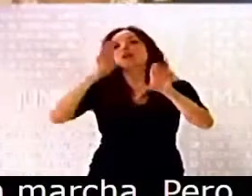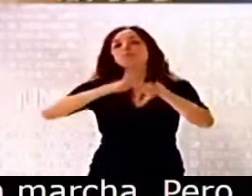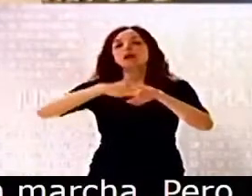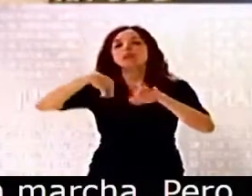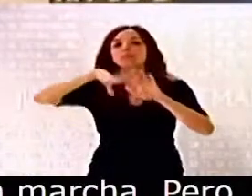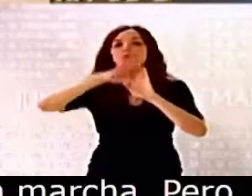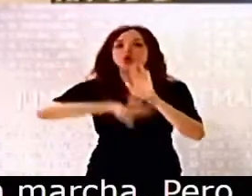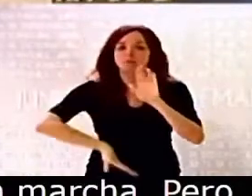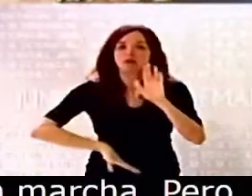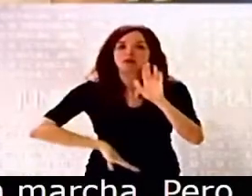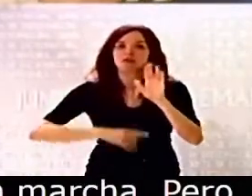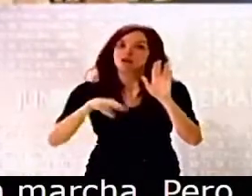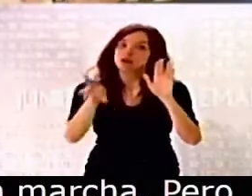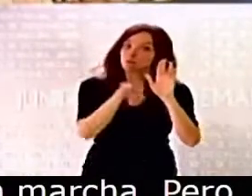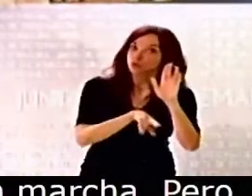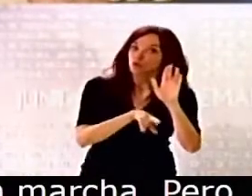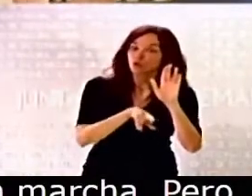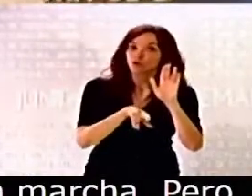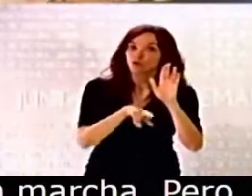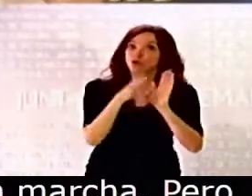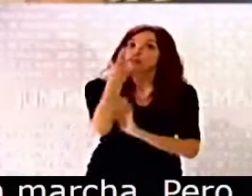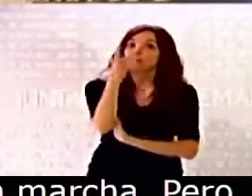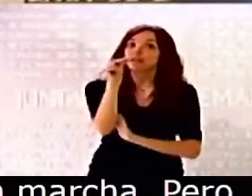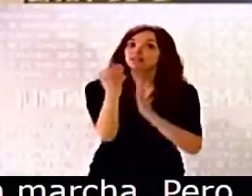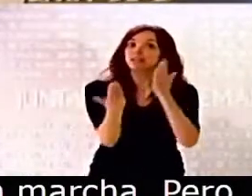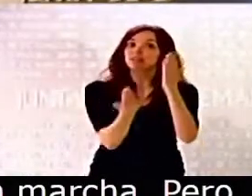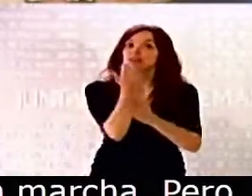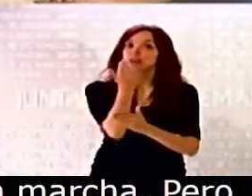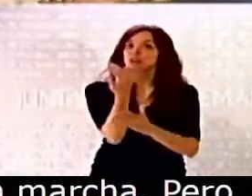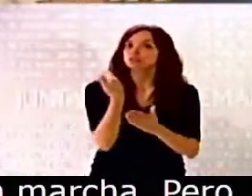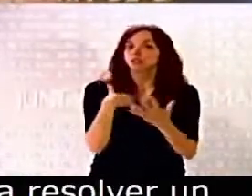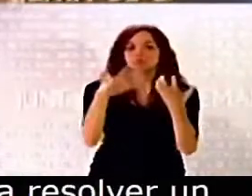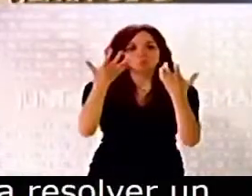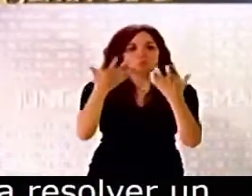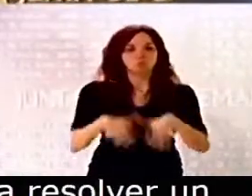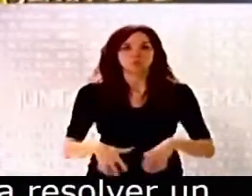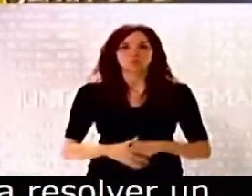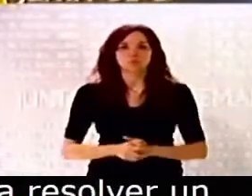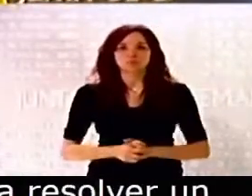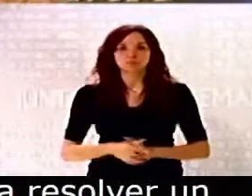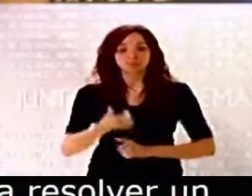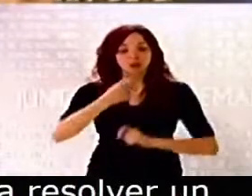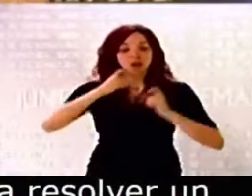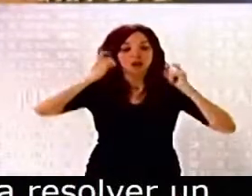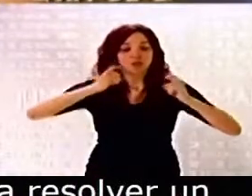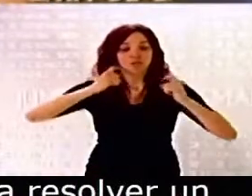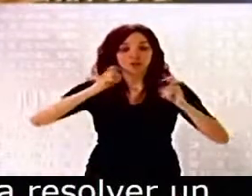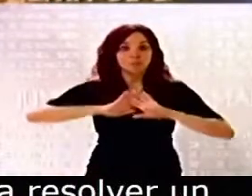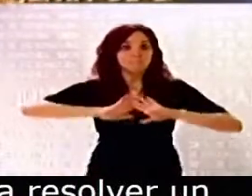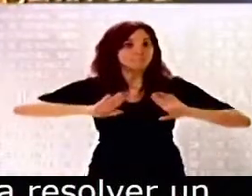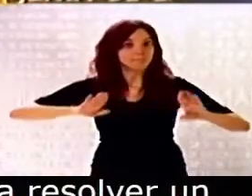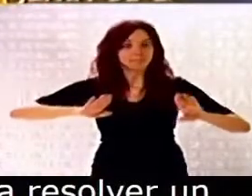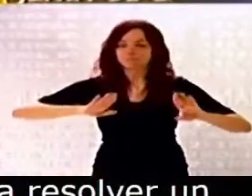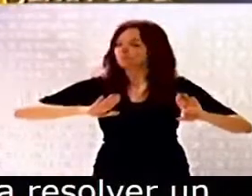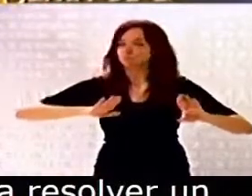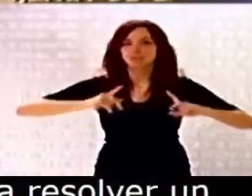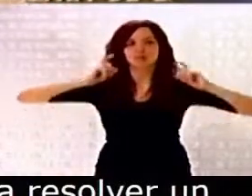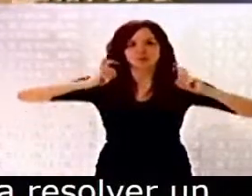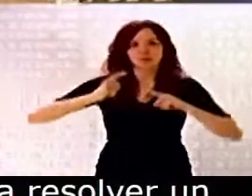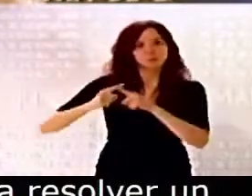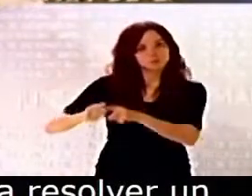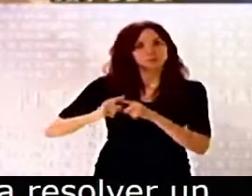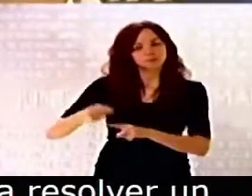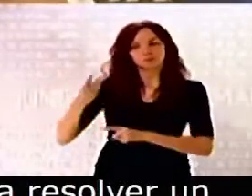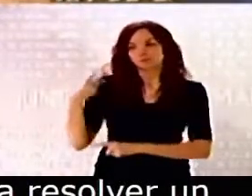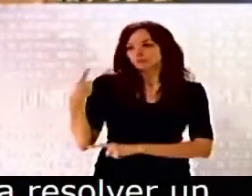que, insisto, en 20 días hemos puesto en marcha. No con nuestro esfuerzo, sino con un esfuerzo compartido